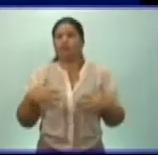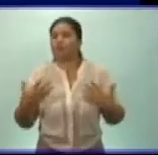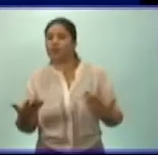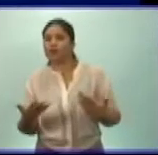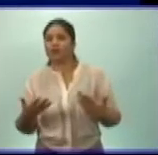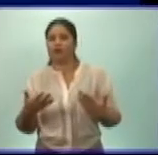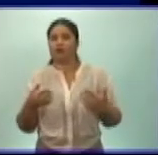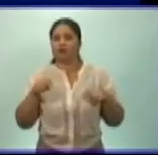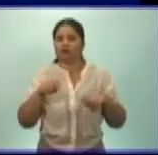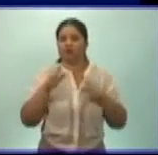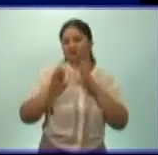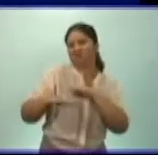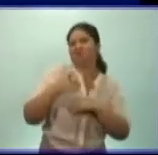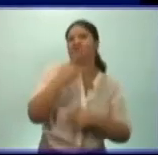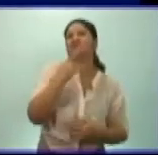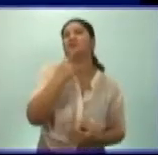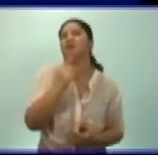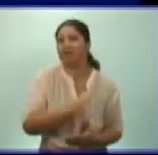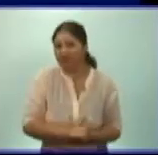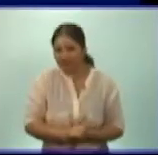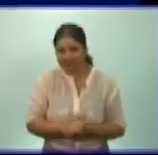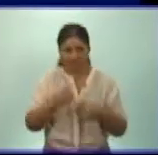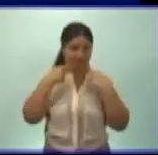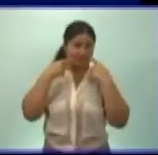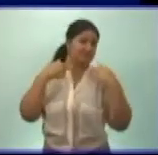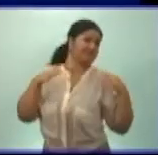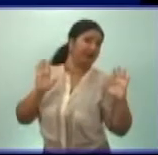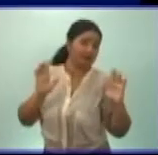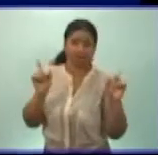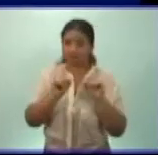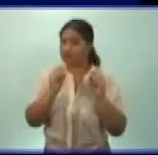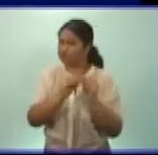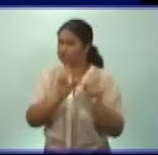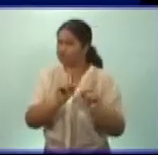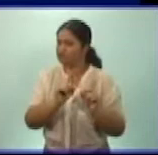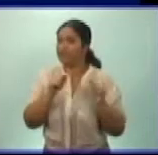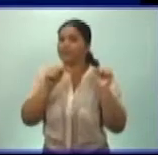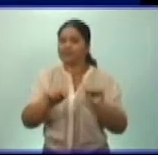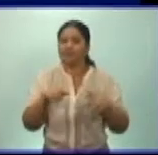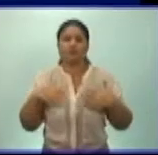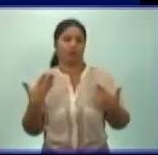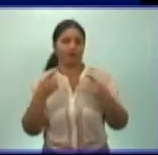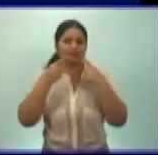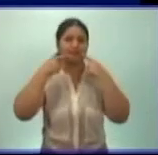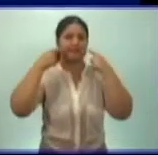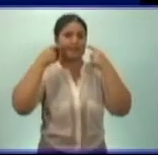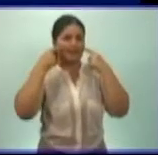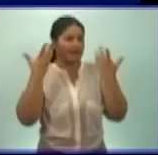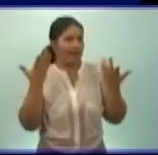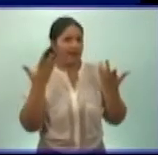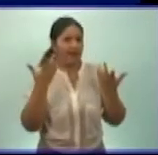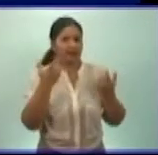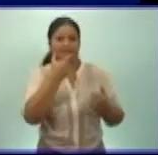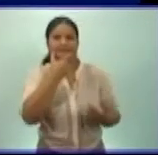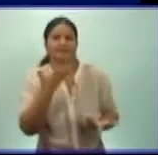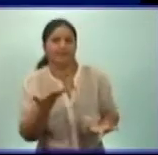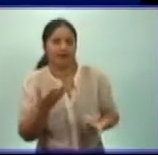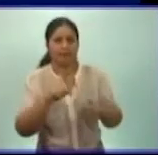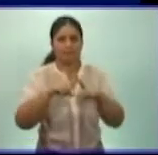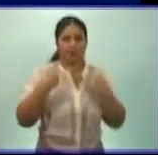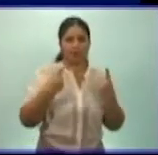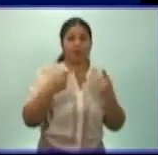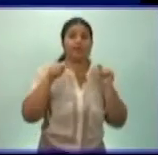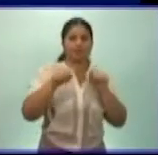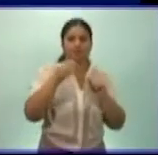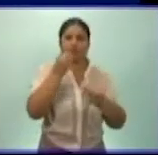solamente como un momento de diversión o de placer, sino para ver una reflexión en ellos y que